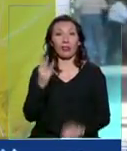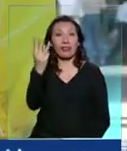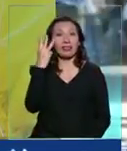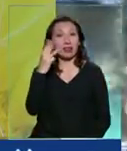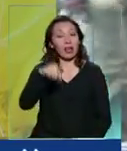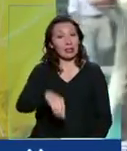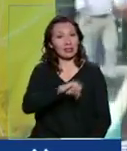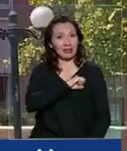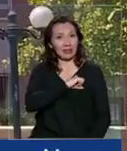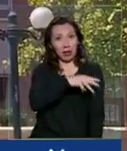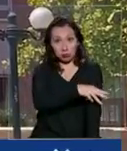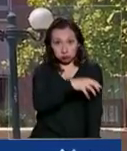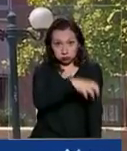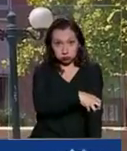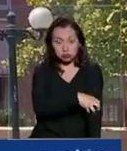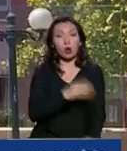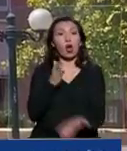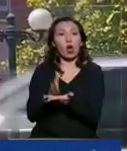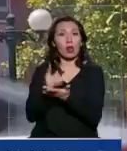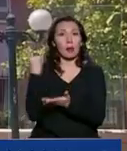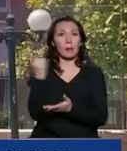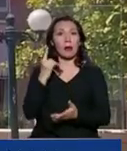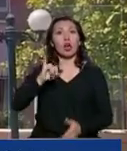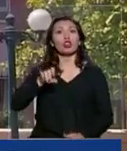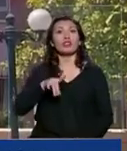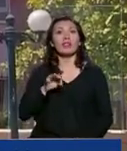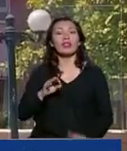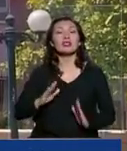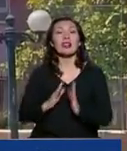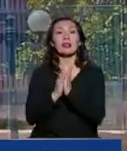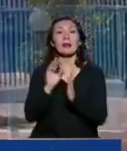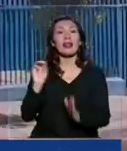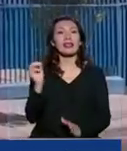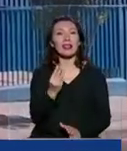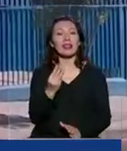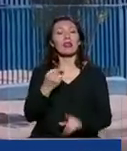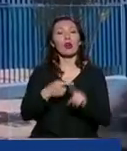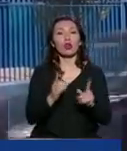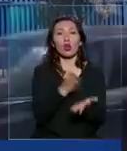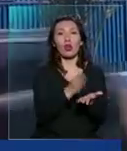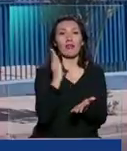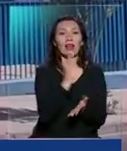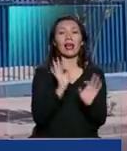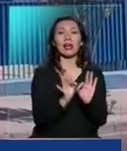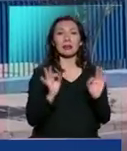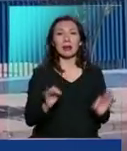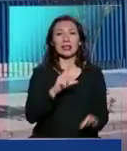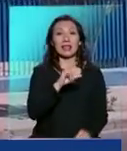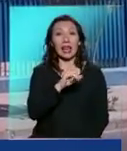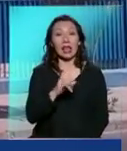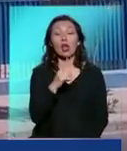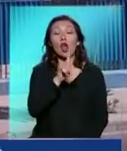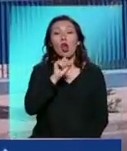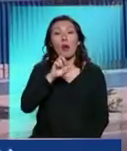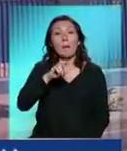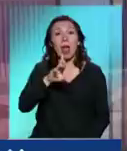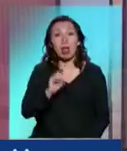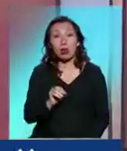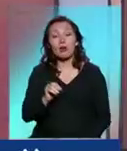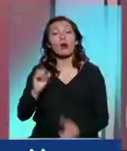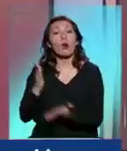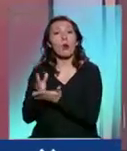región metropolitana. Colegio particular Josefino Santísima Trinidad, la Escuela Básica y Especial Celey en Lo Prado y la